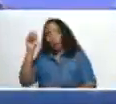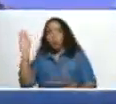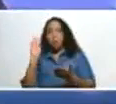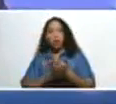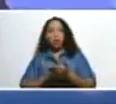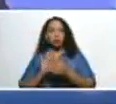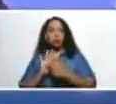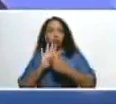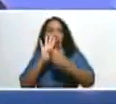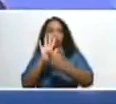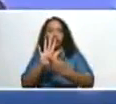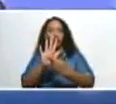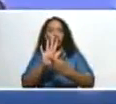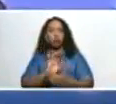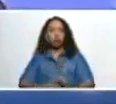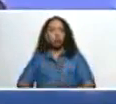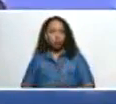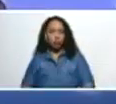mesa.